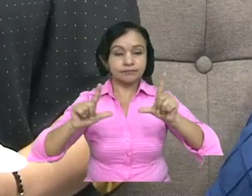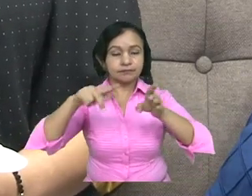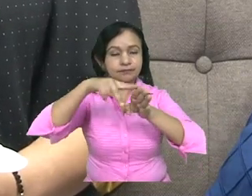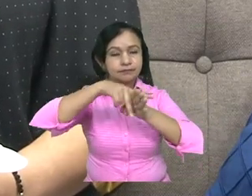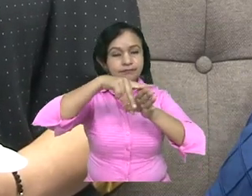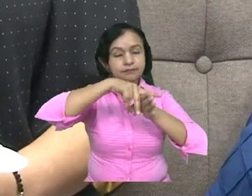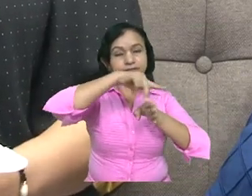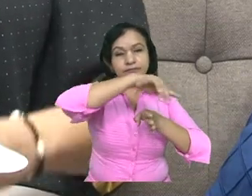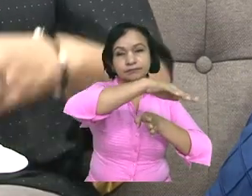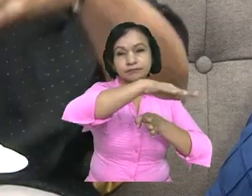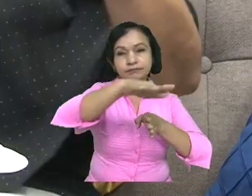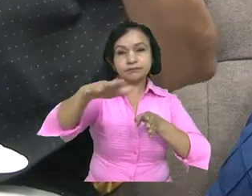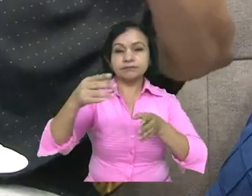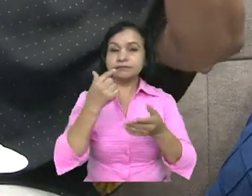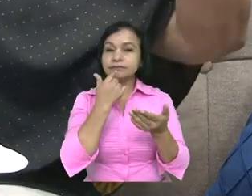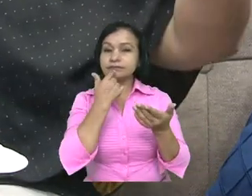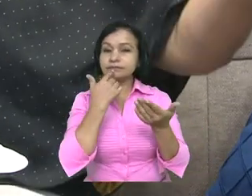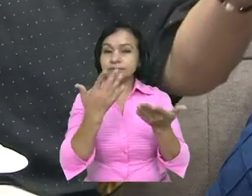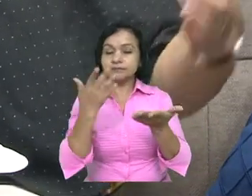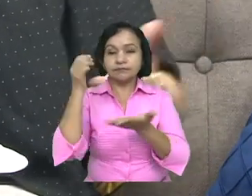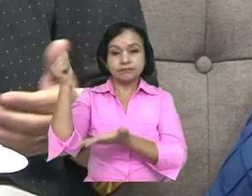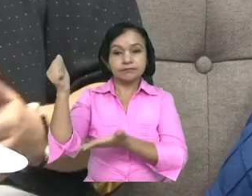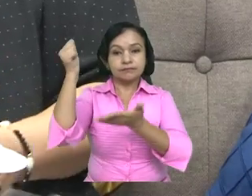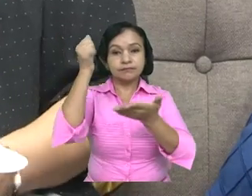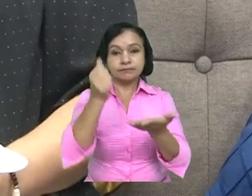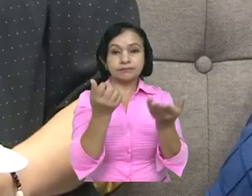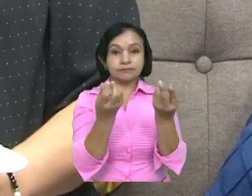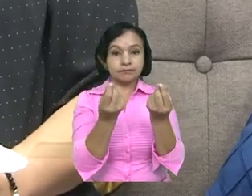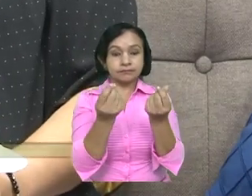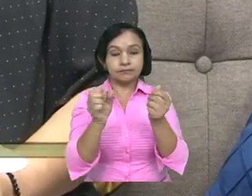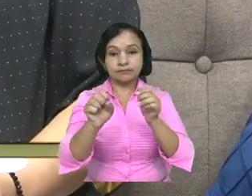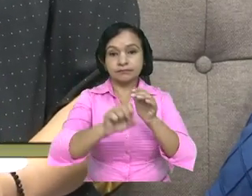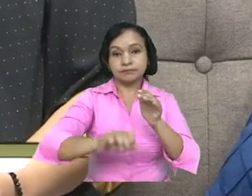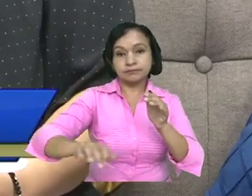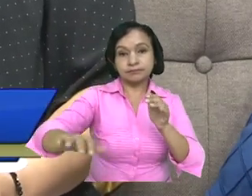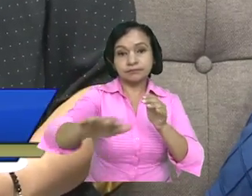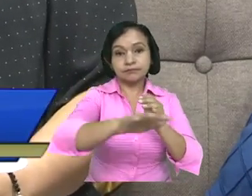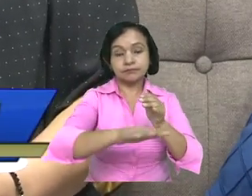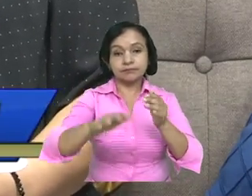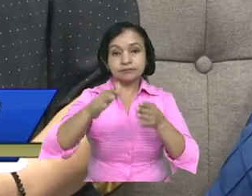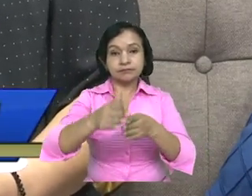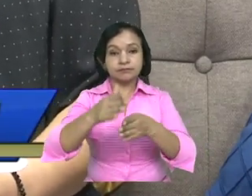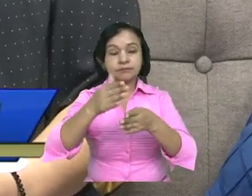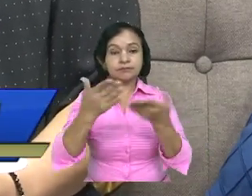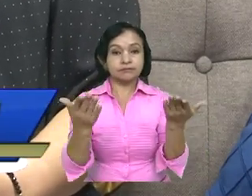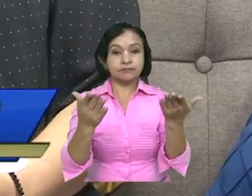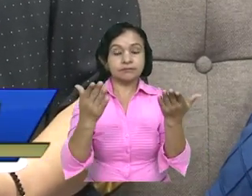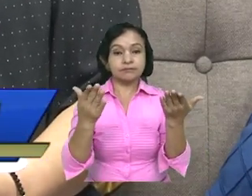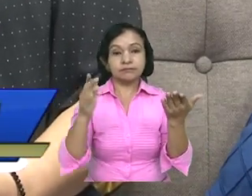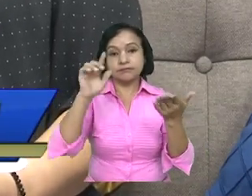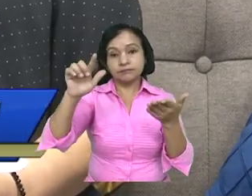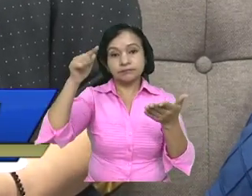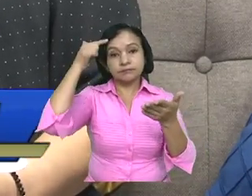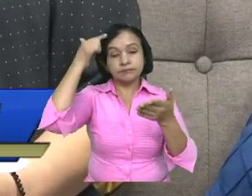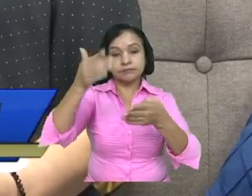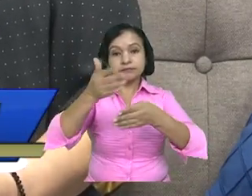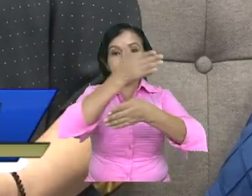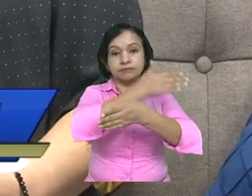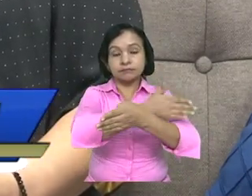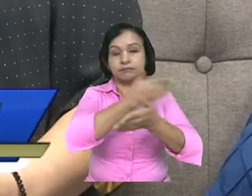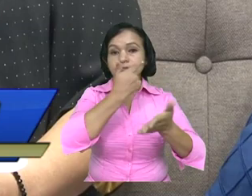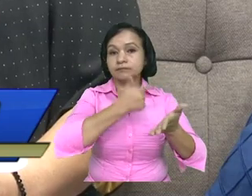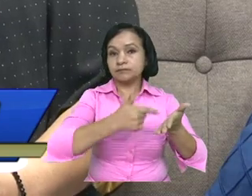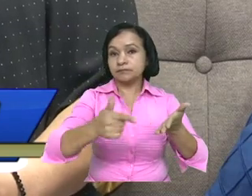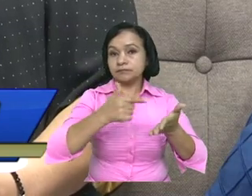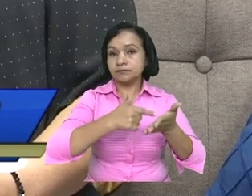que no se les... O sea, esta inversión social la tomaban como los gobiernos anteriores, obviamente como un gasto y